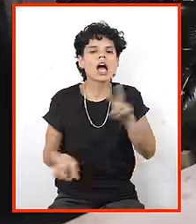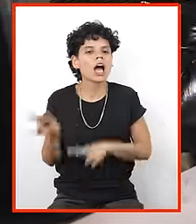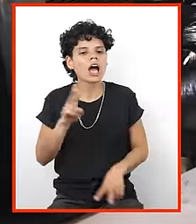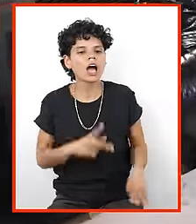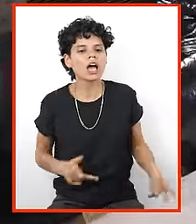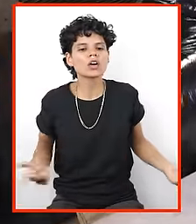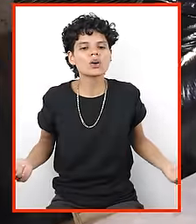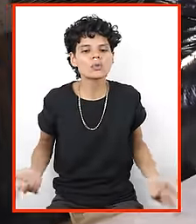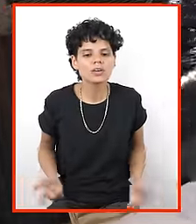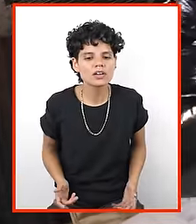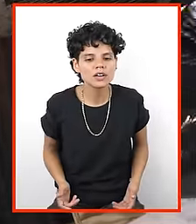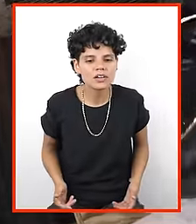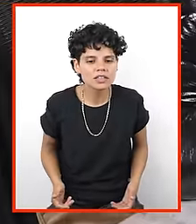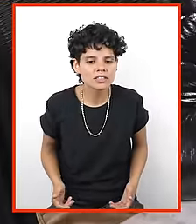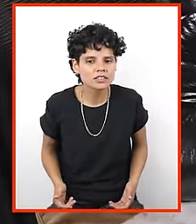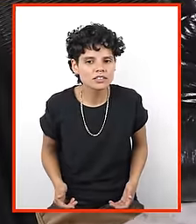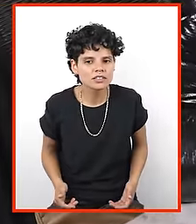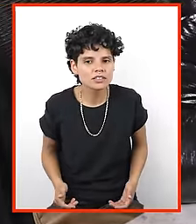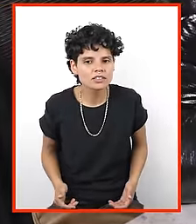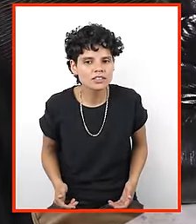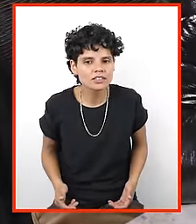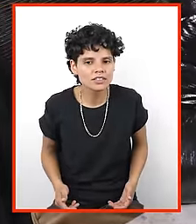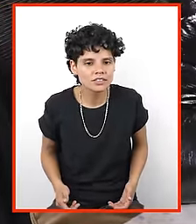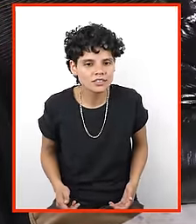estar concentrado? ¿Puedes